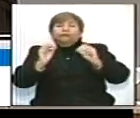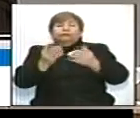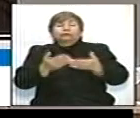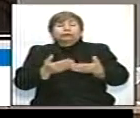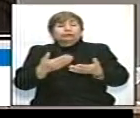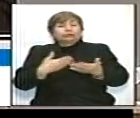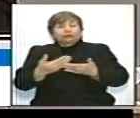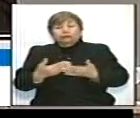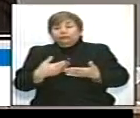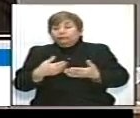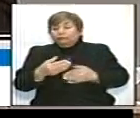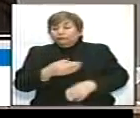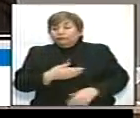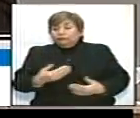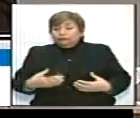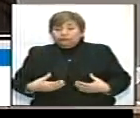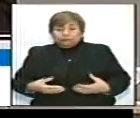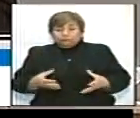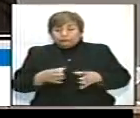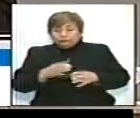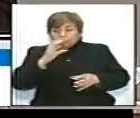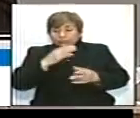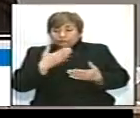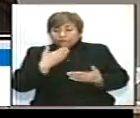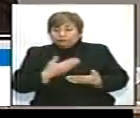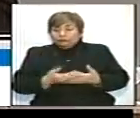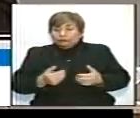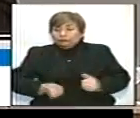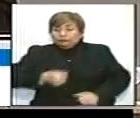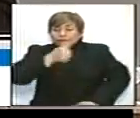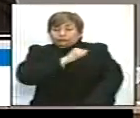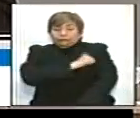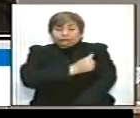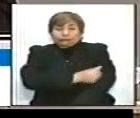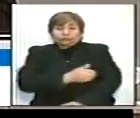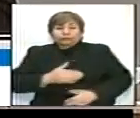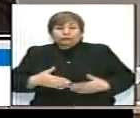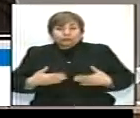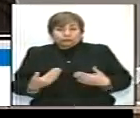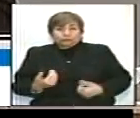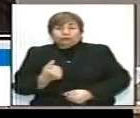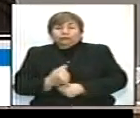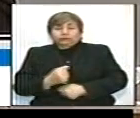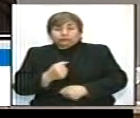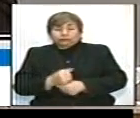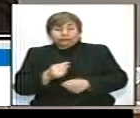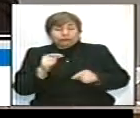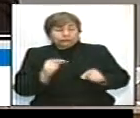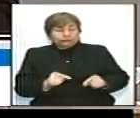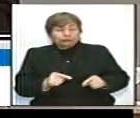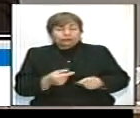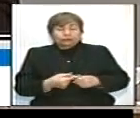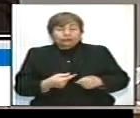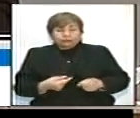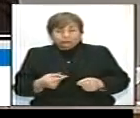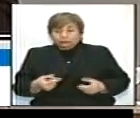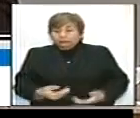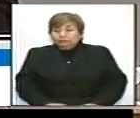el Congreso de la República buscamos la articulación de las autoridades para que puedan trabajar y desde acá impulsar